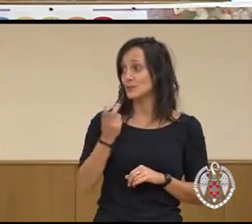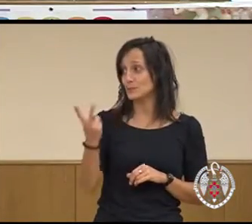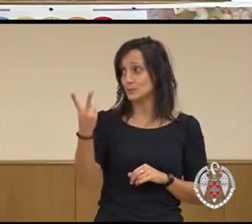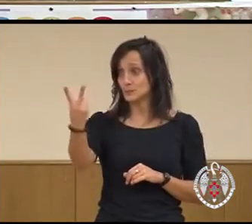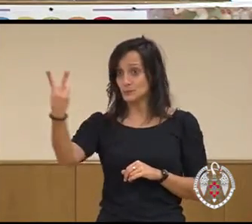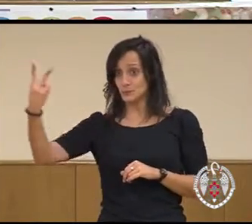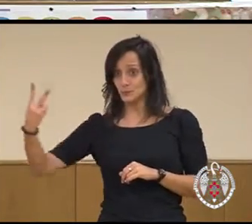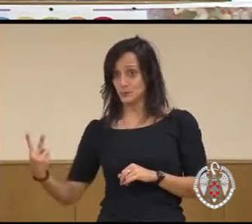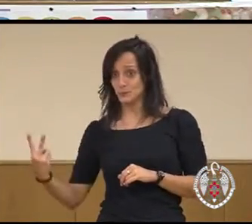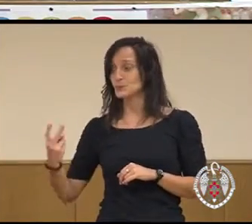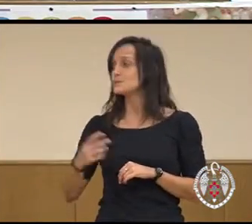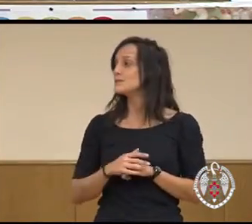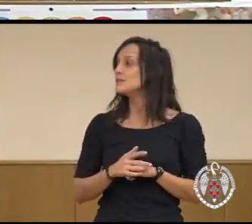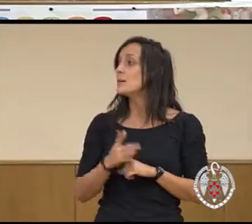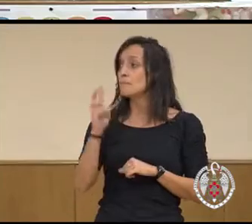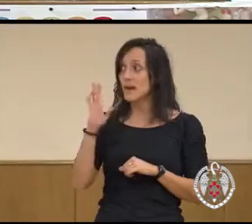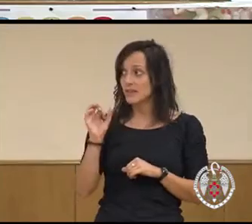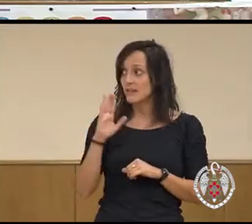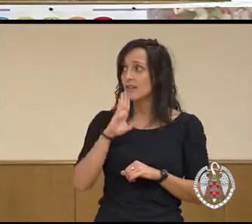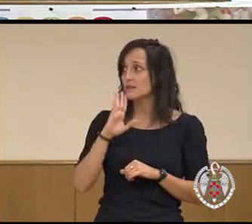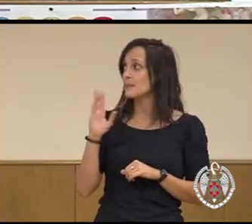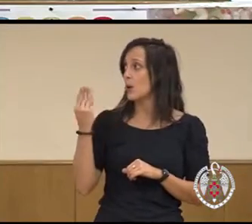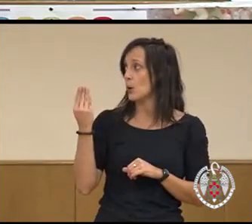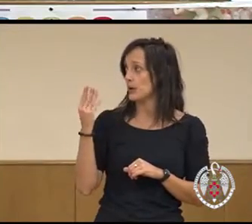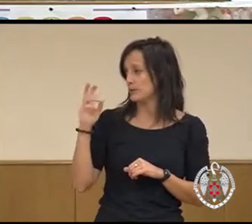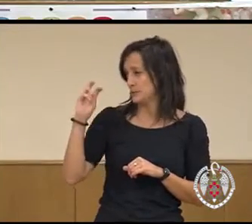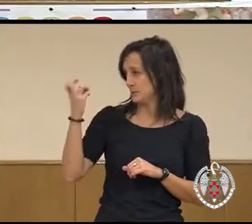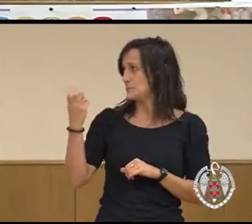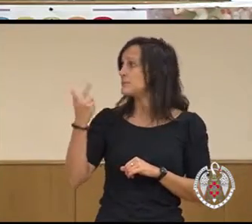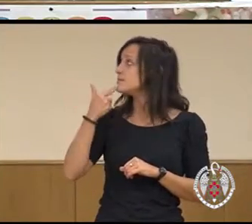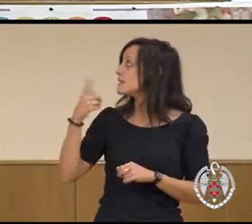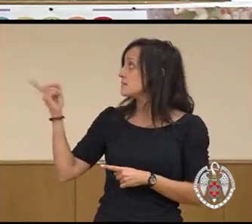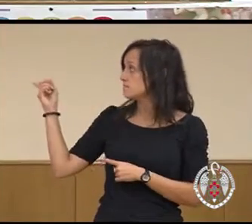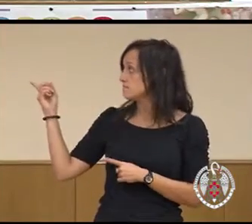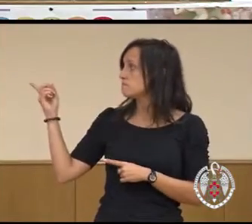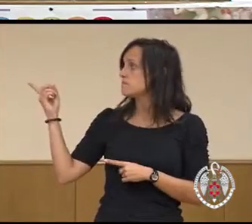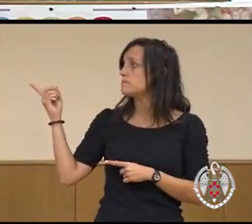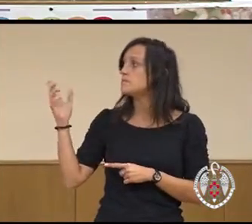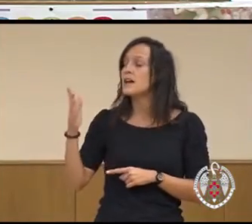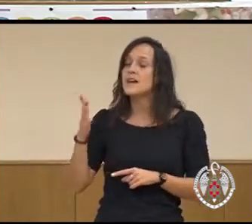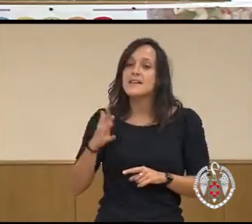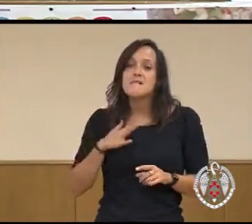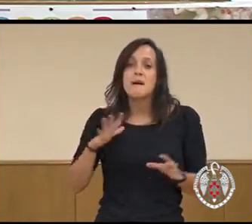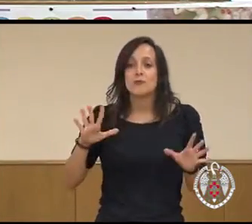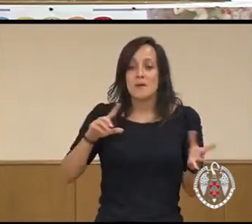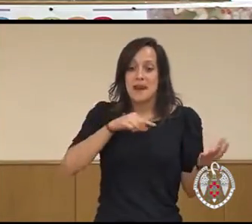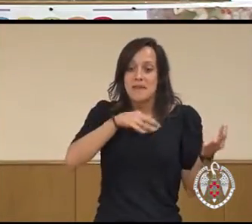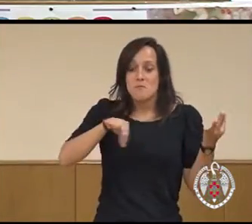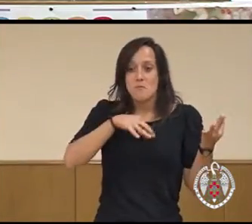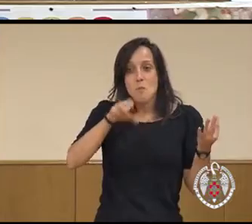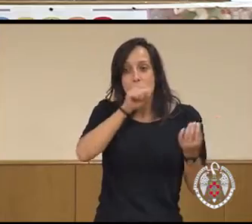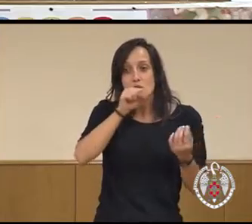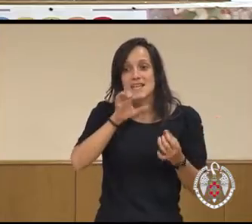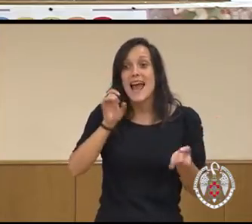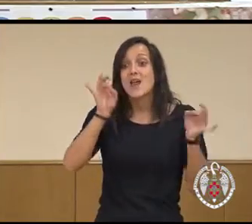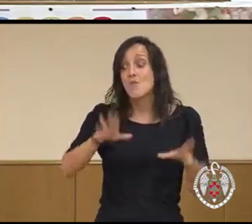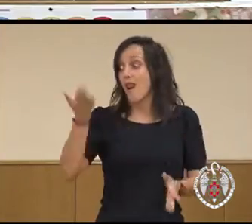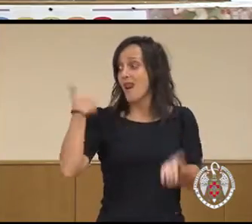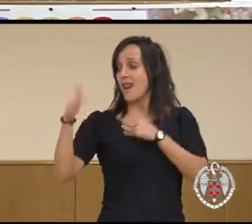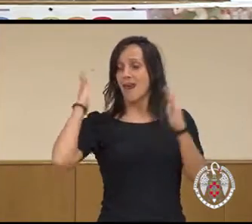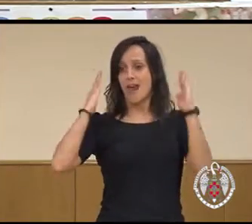estas piezas que aparecen en uno de los libros que cantaba Felipe IV, una de estas piezas que sonó seguramente en el Día del Cierzo del Alcázar y que